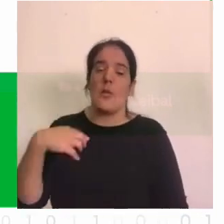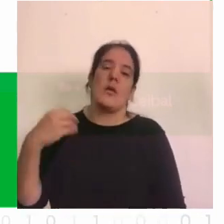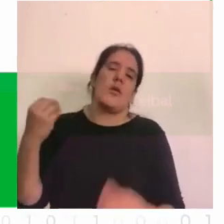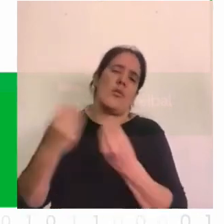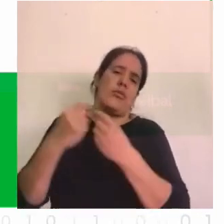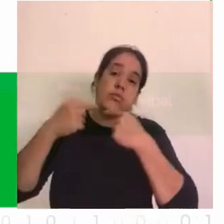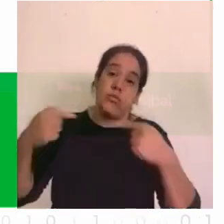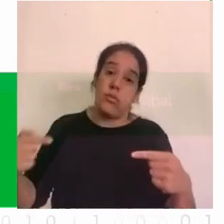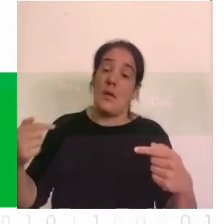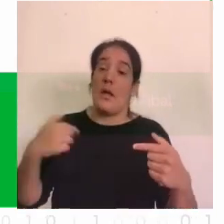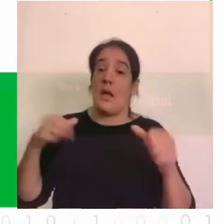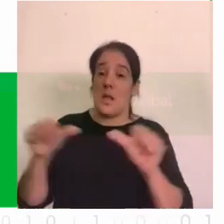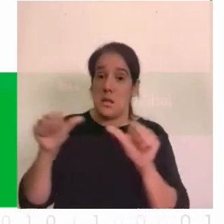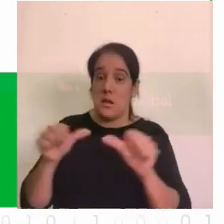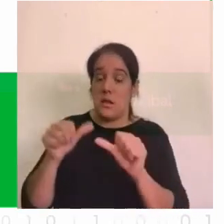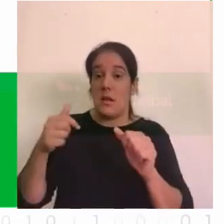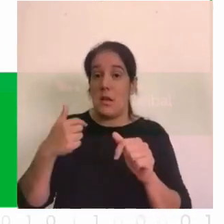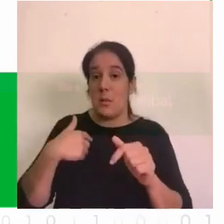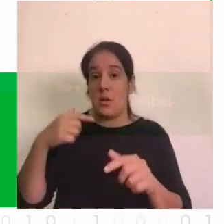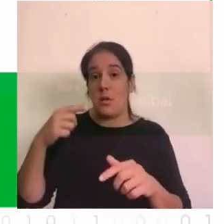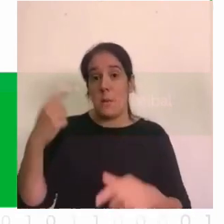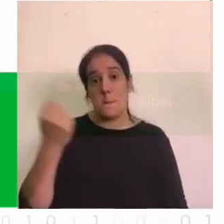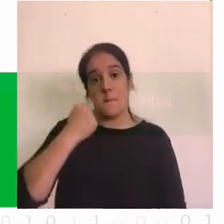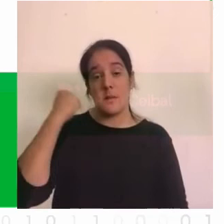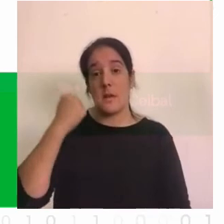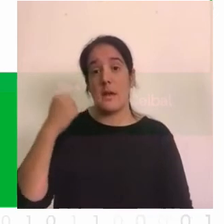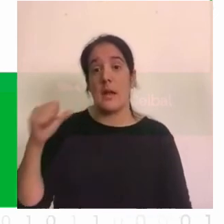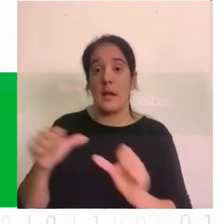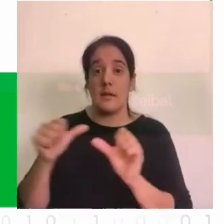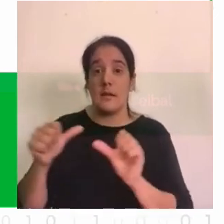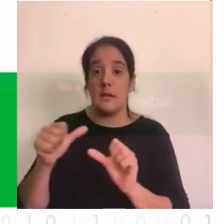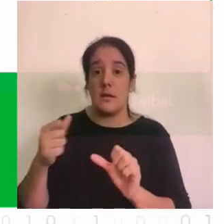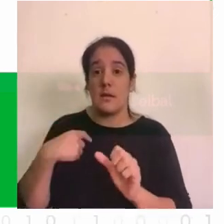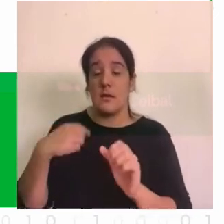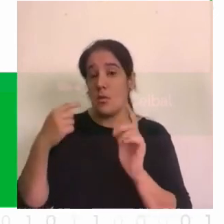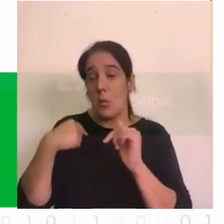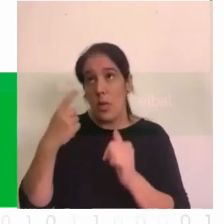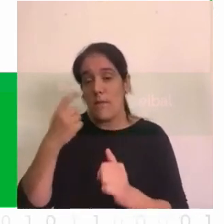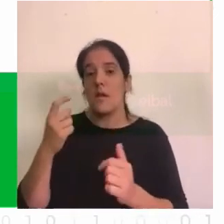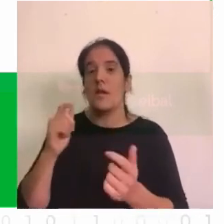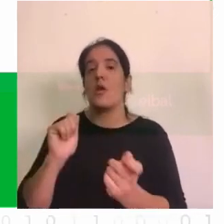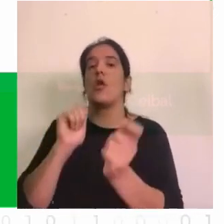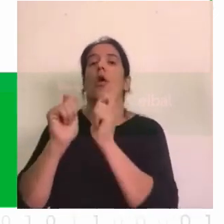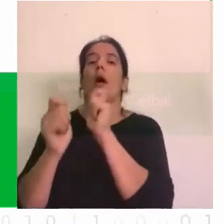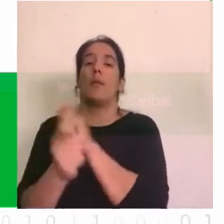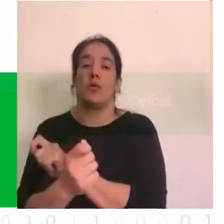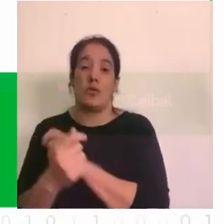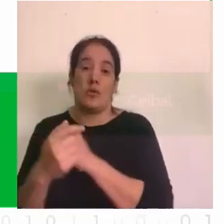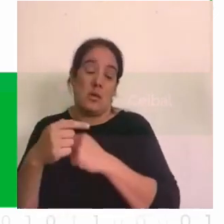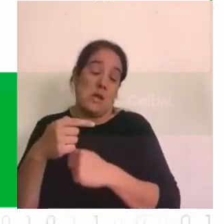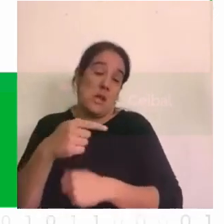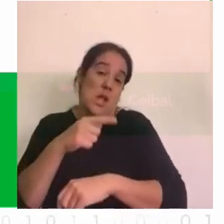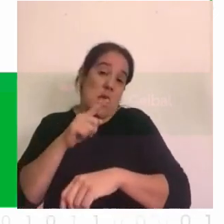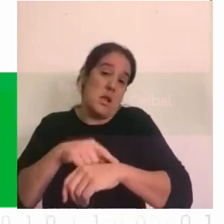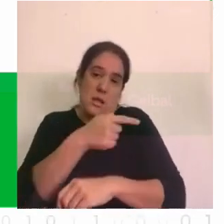la principal ventaja que tienen los datos de panel es que uno puede ver transiciones a lo largo del tiempo. ¿Por qué? Porque sigo la misma persona en